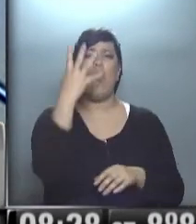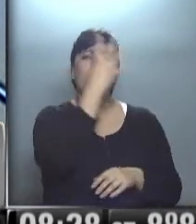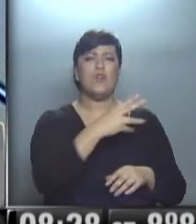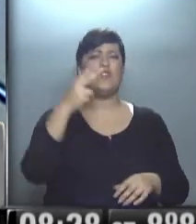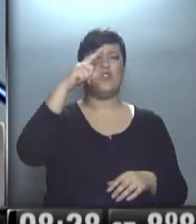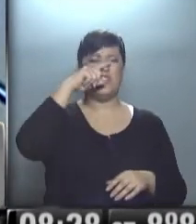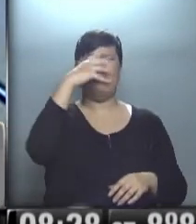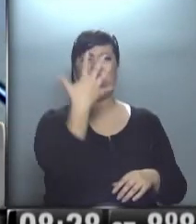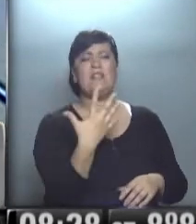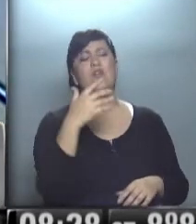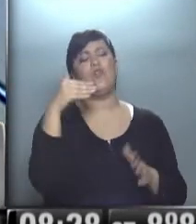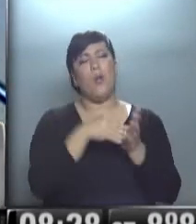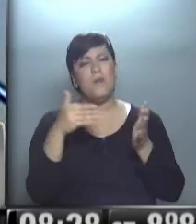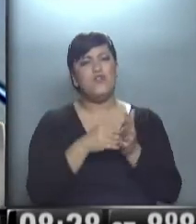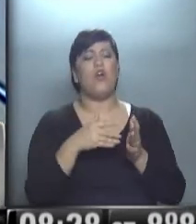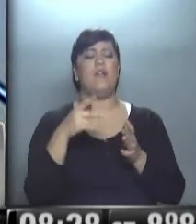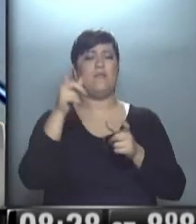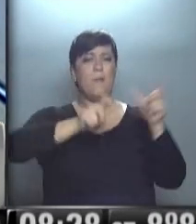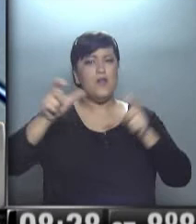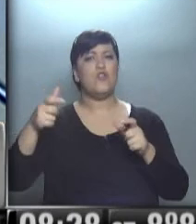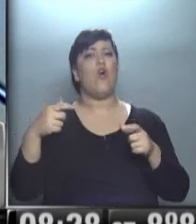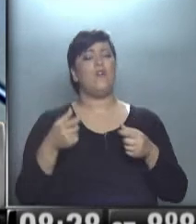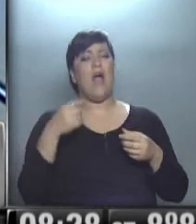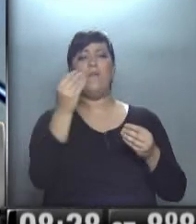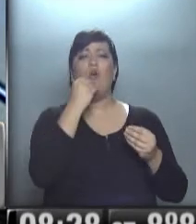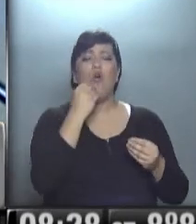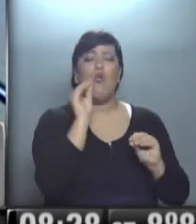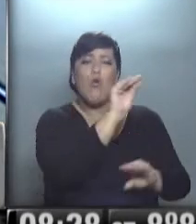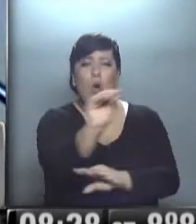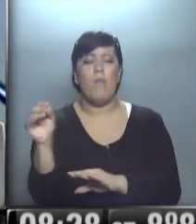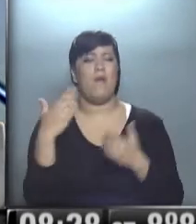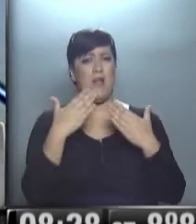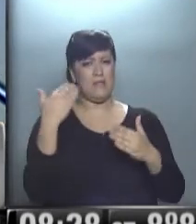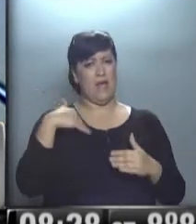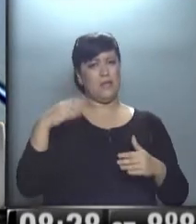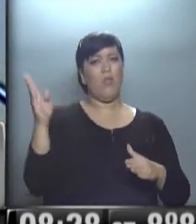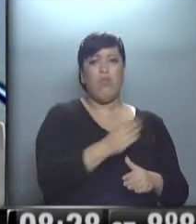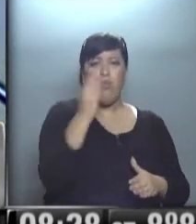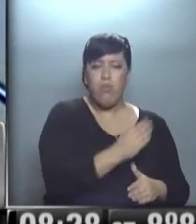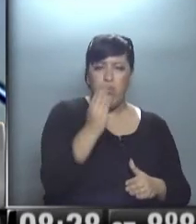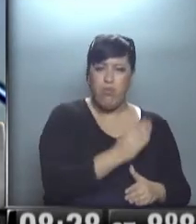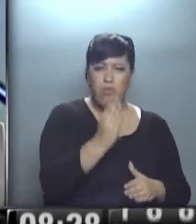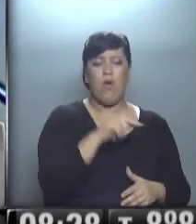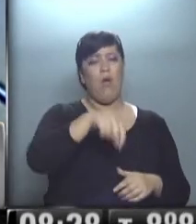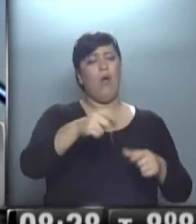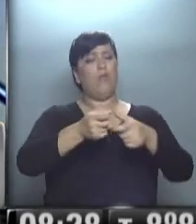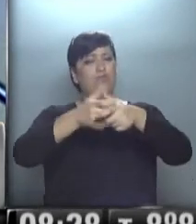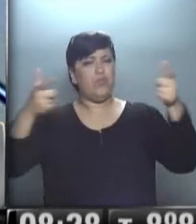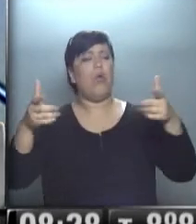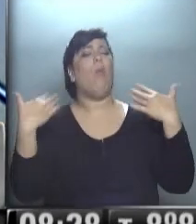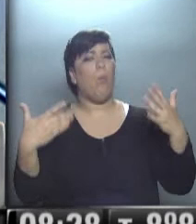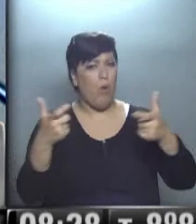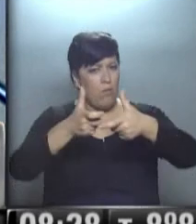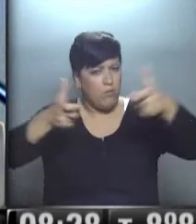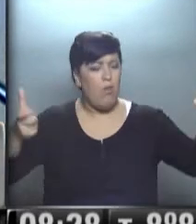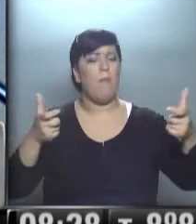seres humanos en el planeta de ccoo y lo alimentamos con mayor expansión productiva productividad tecnología podemos aún incrementar esa demanda el